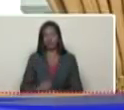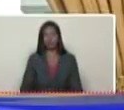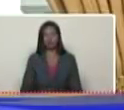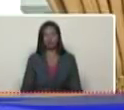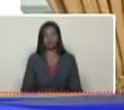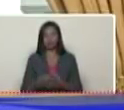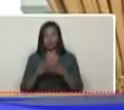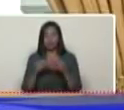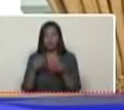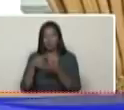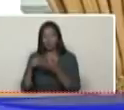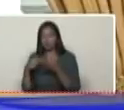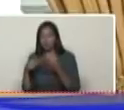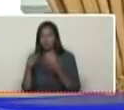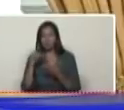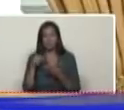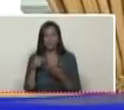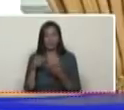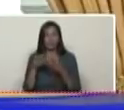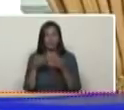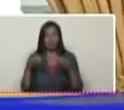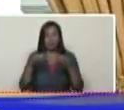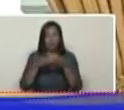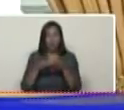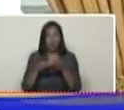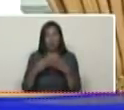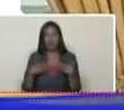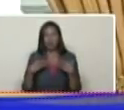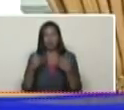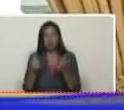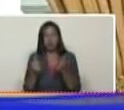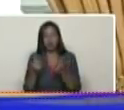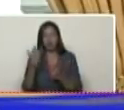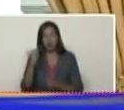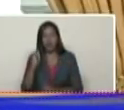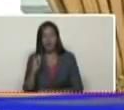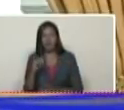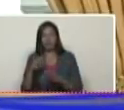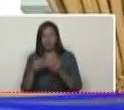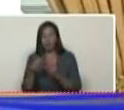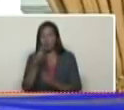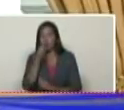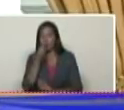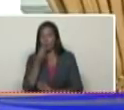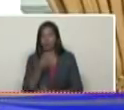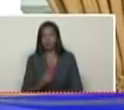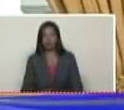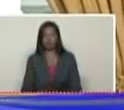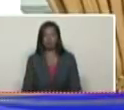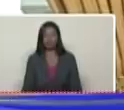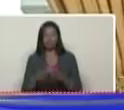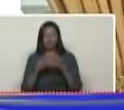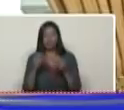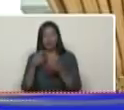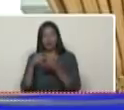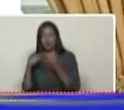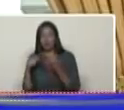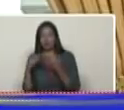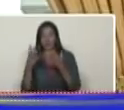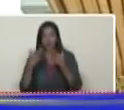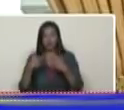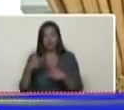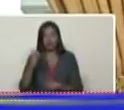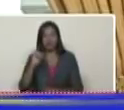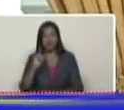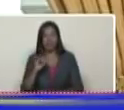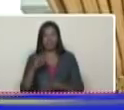los tratamientos, todos los equipos médicos quirúrgicos, todos los alimentos, todos los insumos productivos, todos